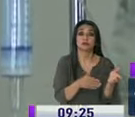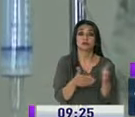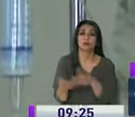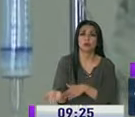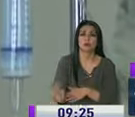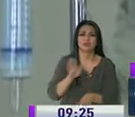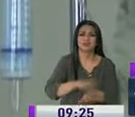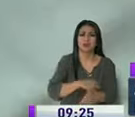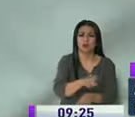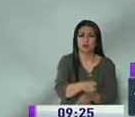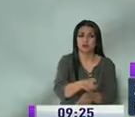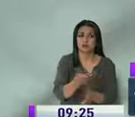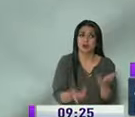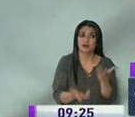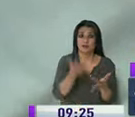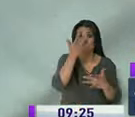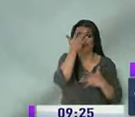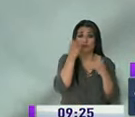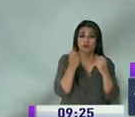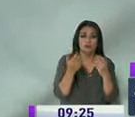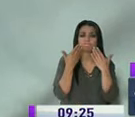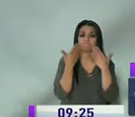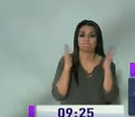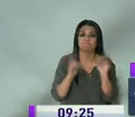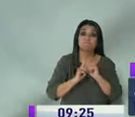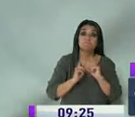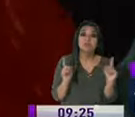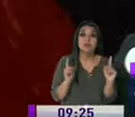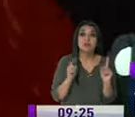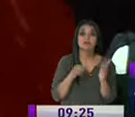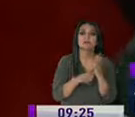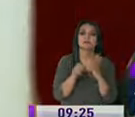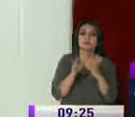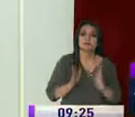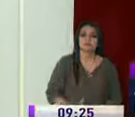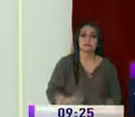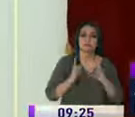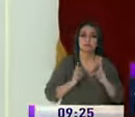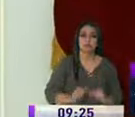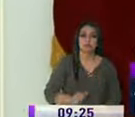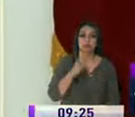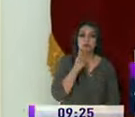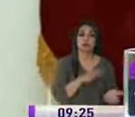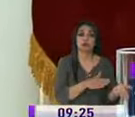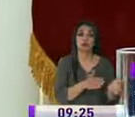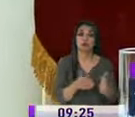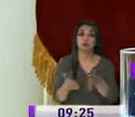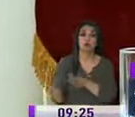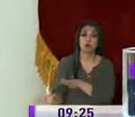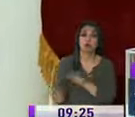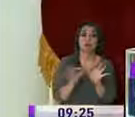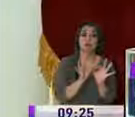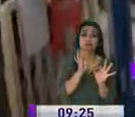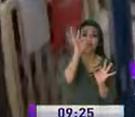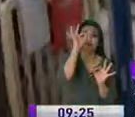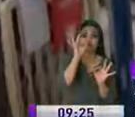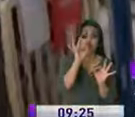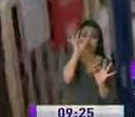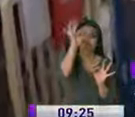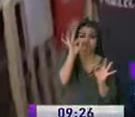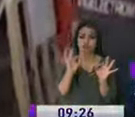se ha identificado si tenían enfermedades. Sin embargo, Espinosa destacó que pese al número de víctimas, el índice de mortalidad